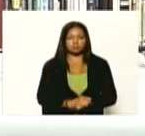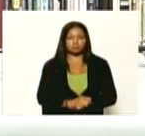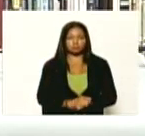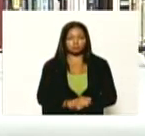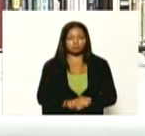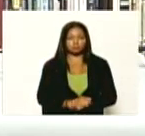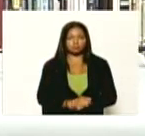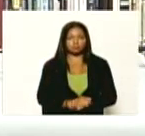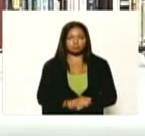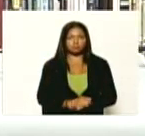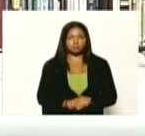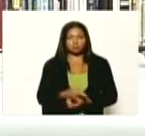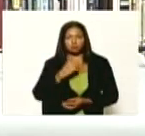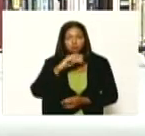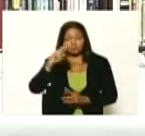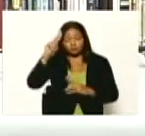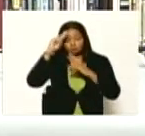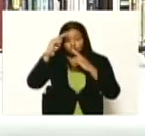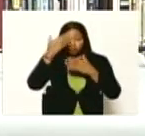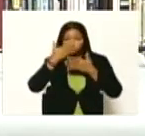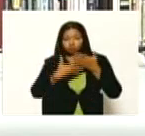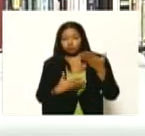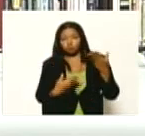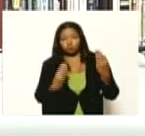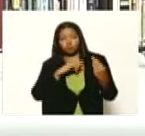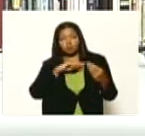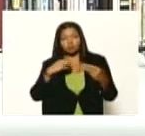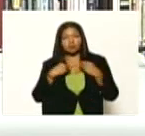Esto es nuestra razón de ser, esta es nuestra vida.